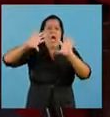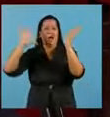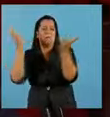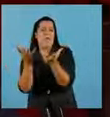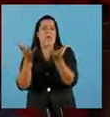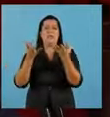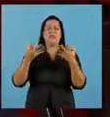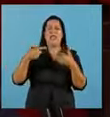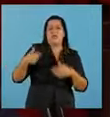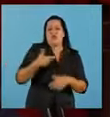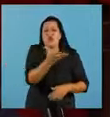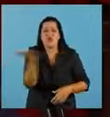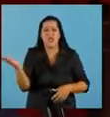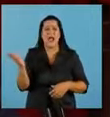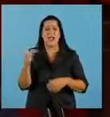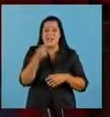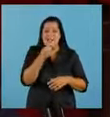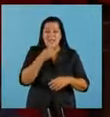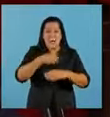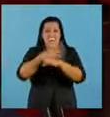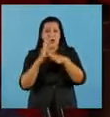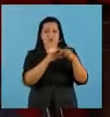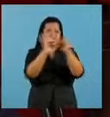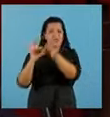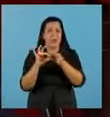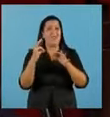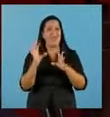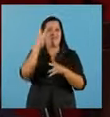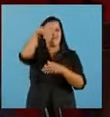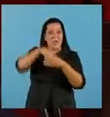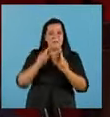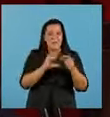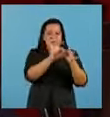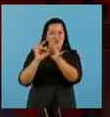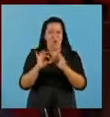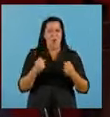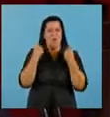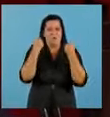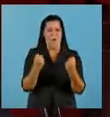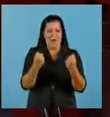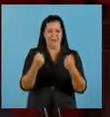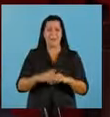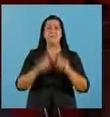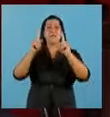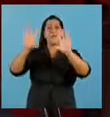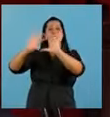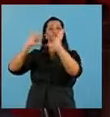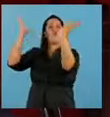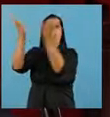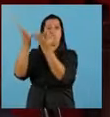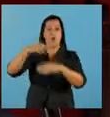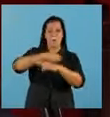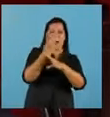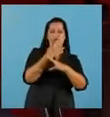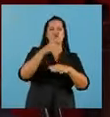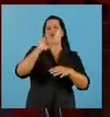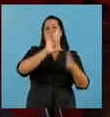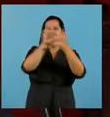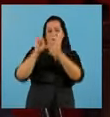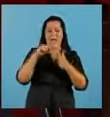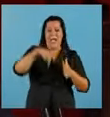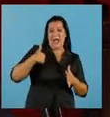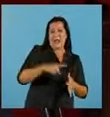La integración bien entendida comienza por el hogar común. En el plano de la inserción global, vamos a avanzar con una agenda